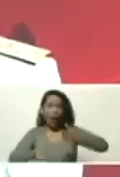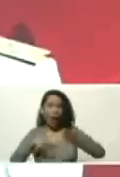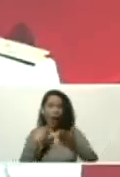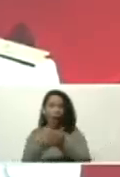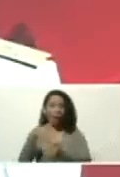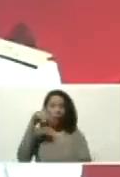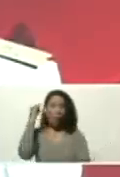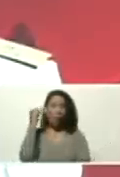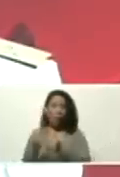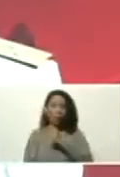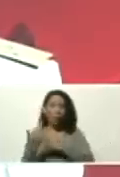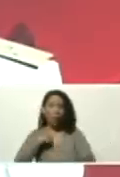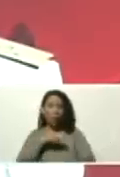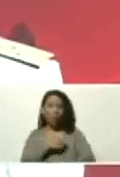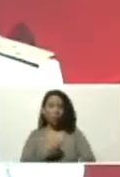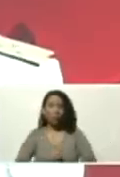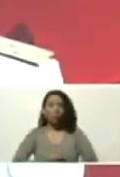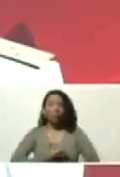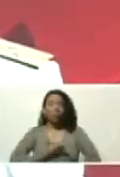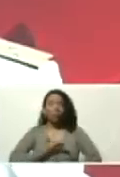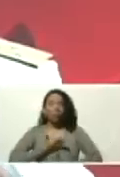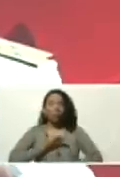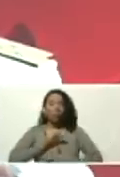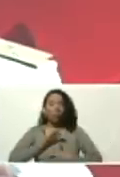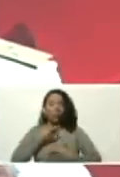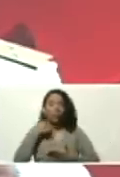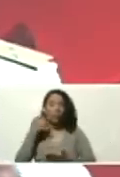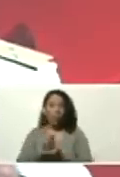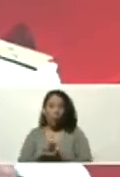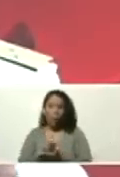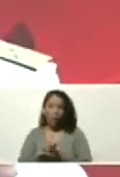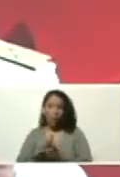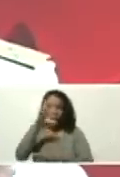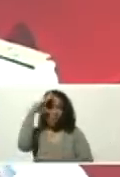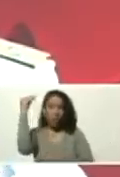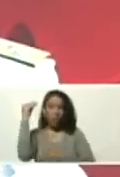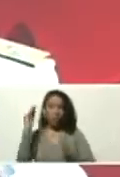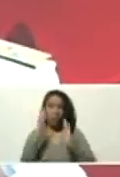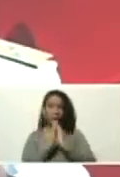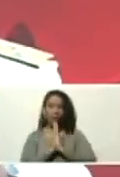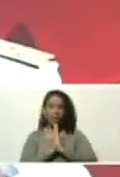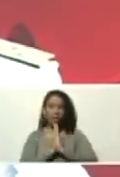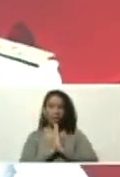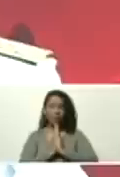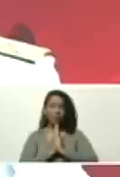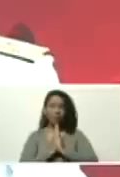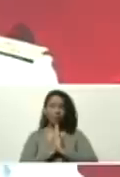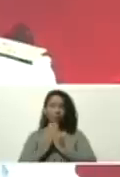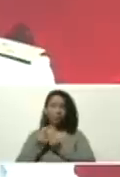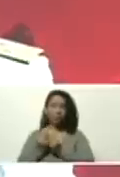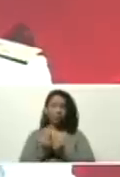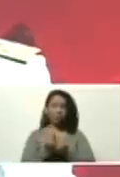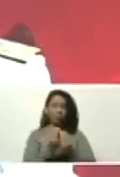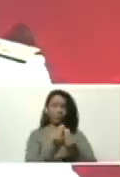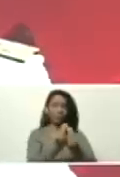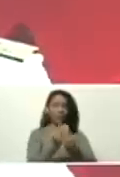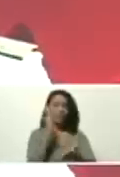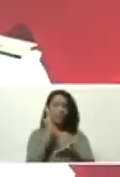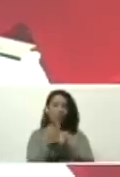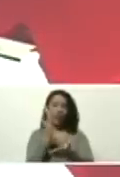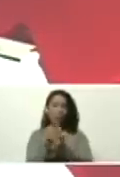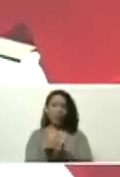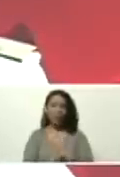último de nuestros respiros. Dios y la Virgen del Valle te acompañen por